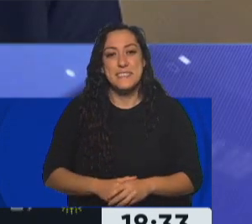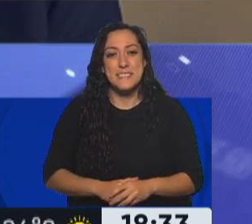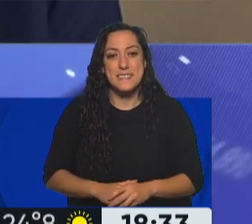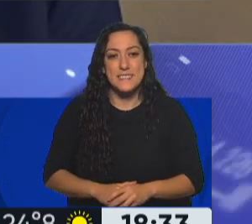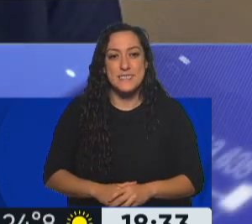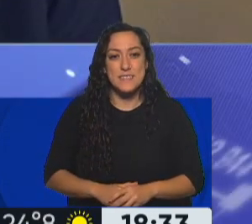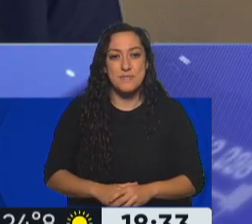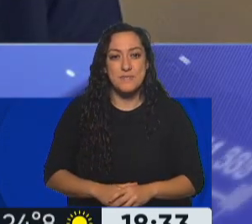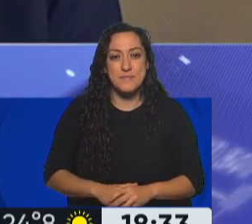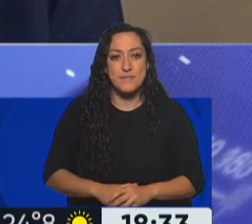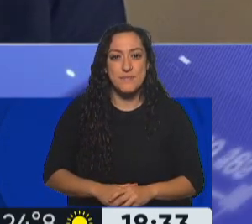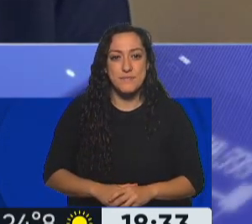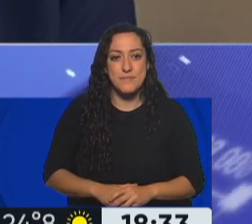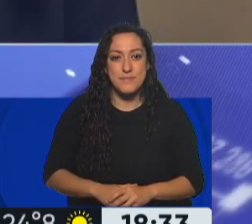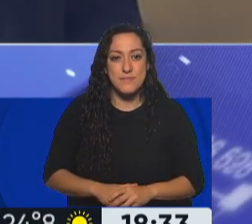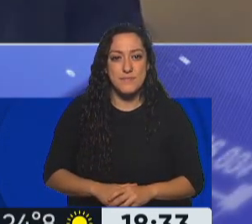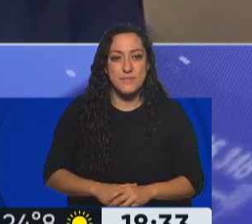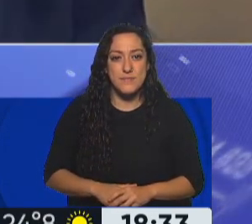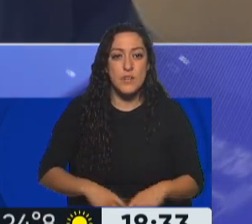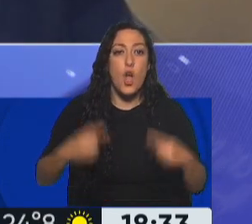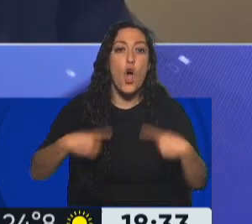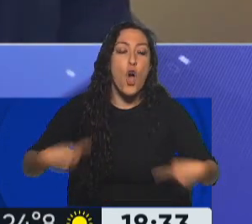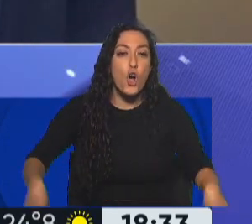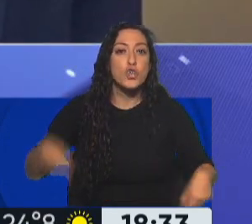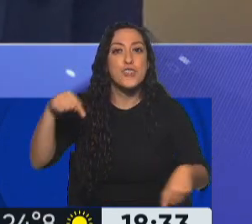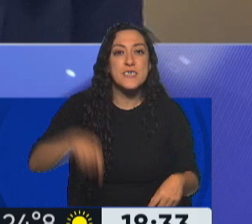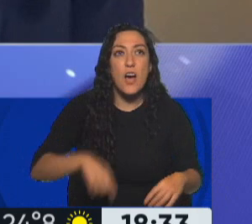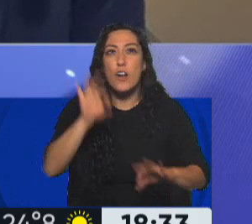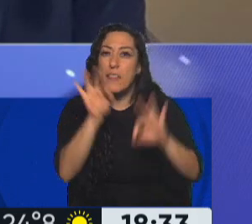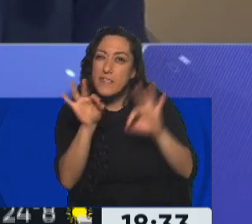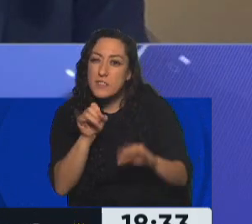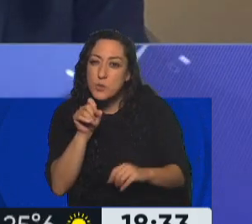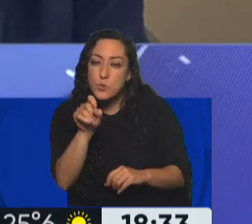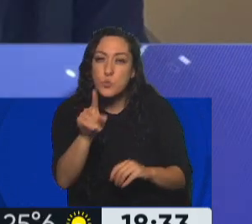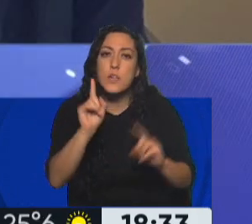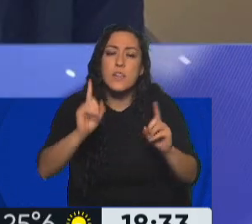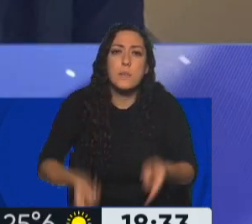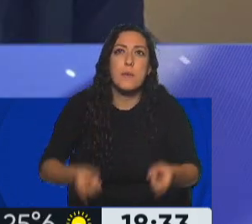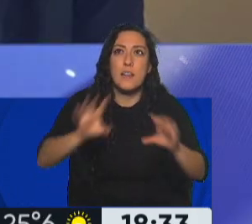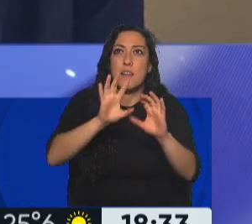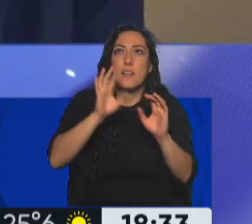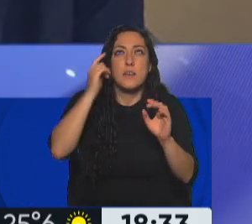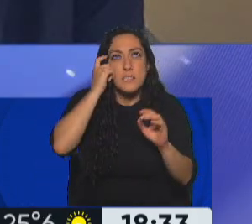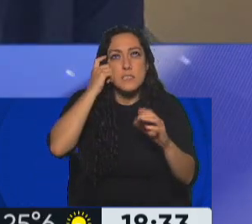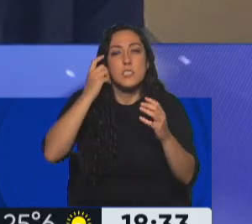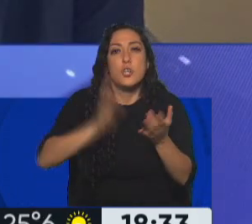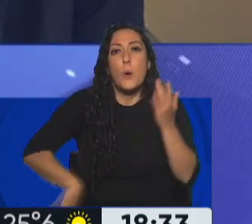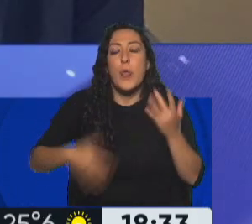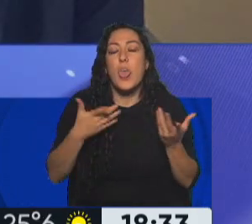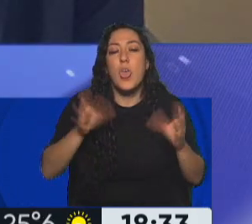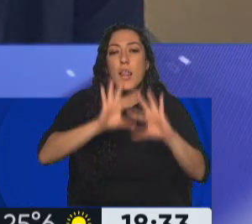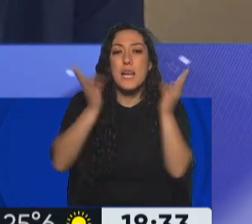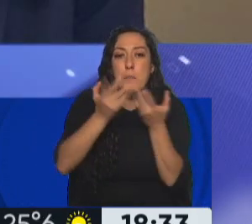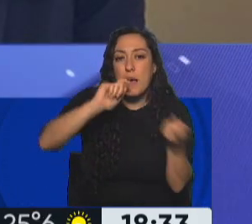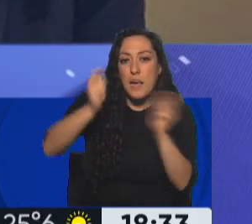un poco haciendo este listado de cosas que se empiezan a ver, hasta la encíclica ambientalista, digo, de hablar del cambio climático, de